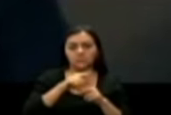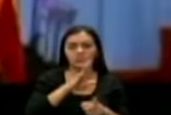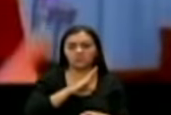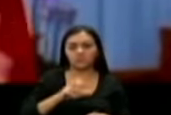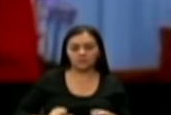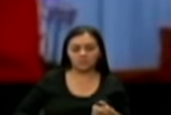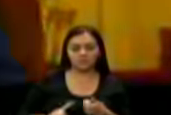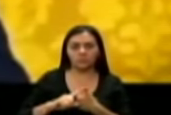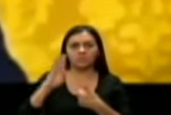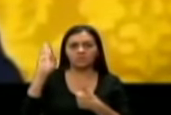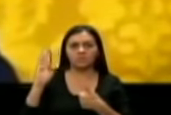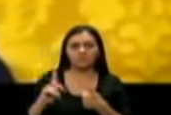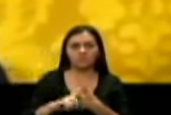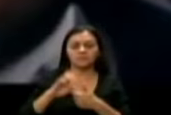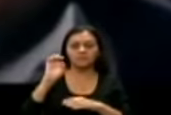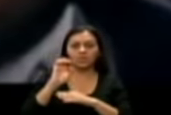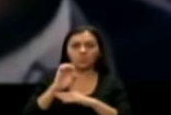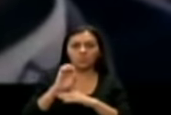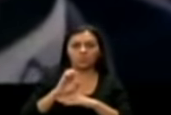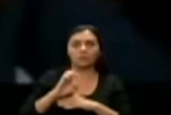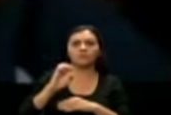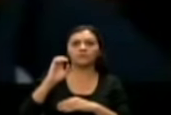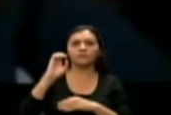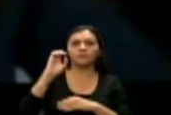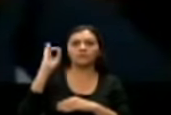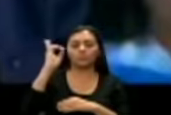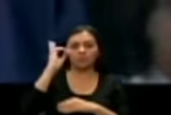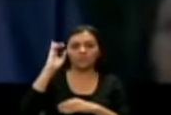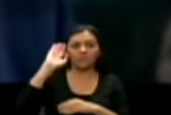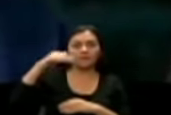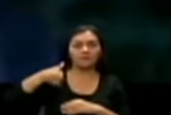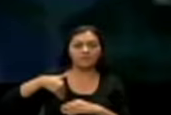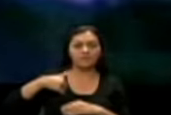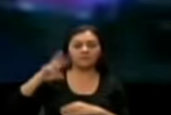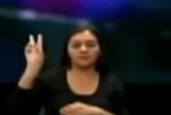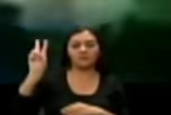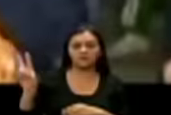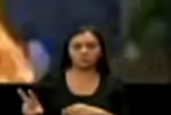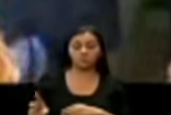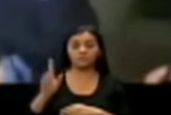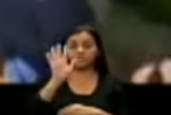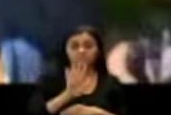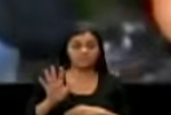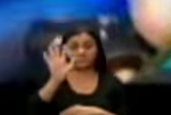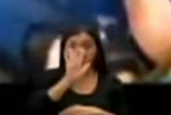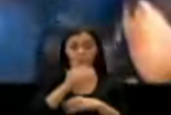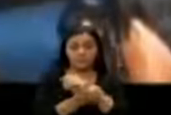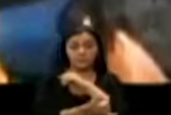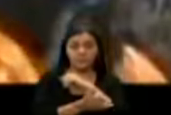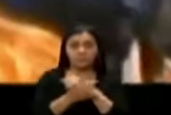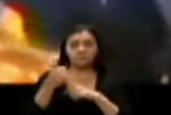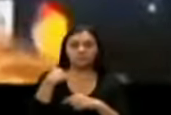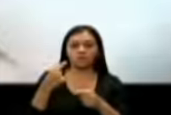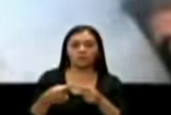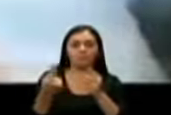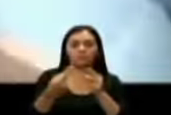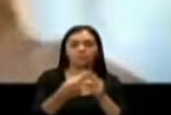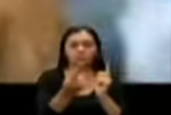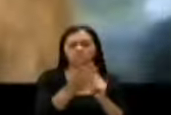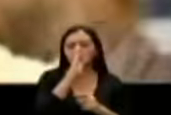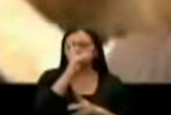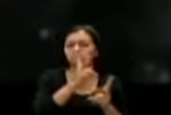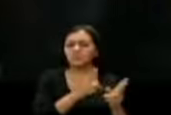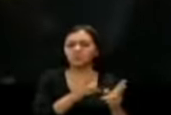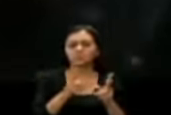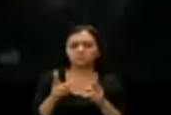Salvador, Brasil, Ecuador, Bolivia, Argentina y Venezuela. En estos países, sectores de la oposición han mantenido el mismo